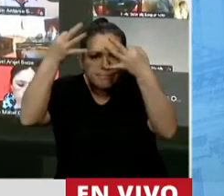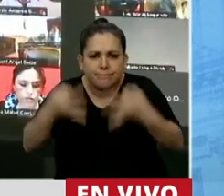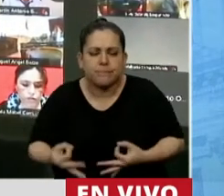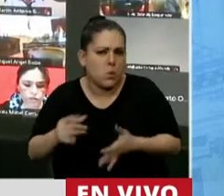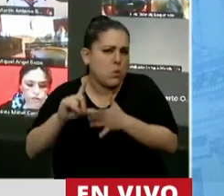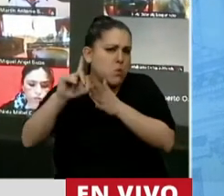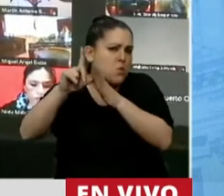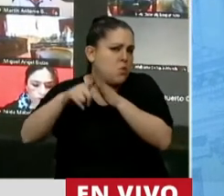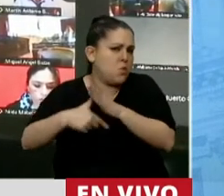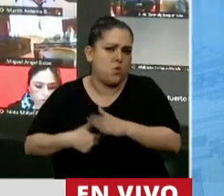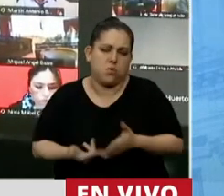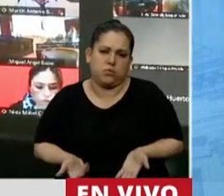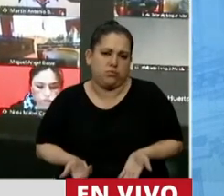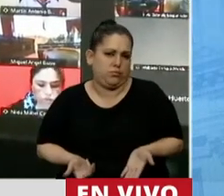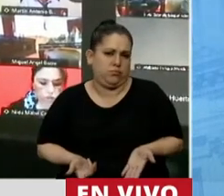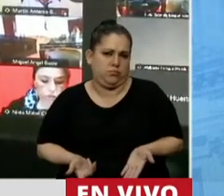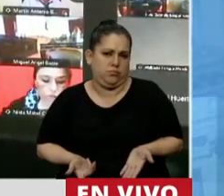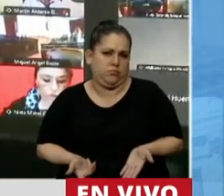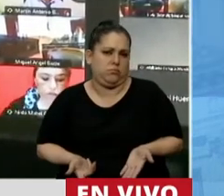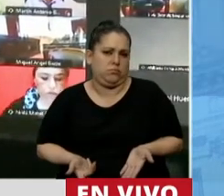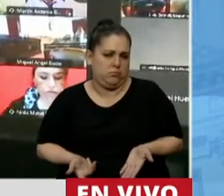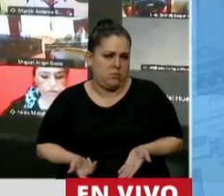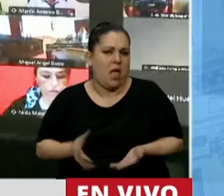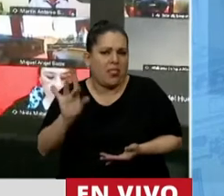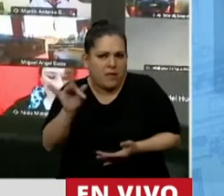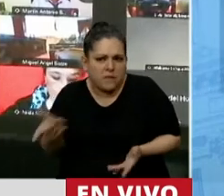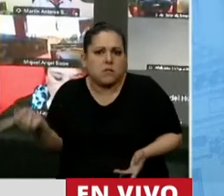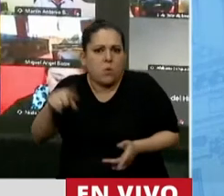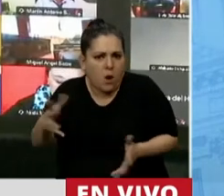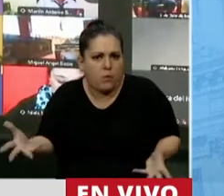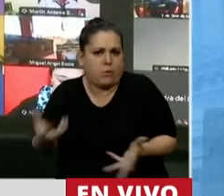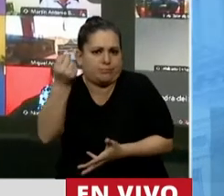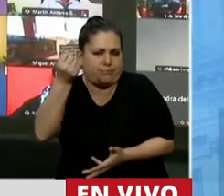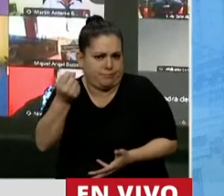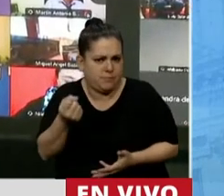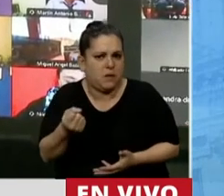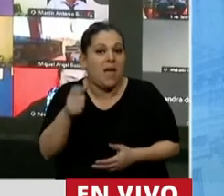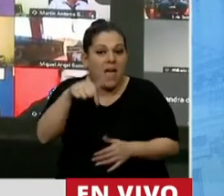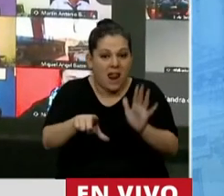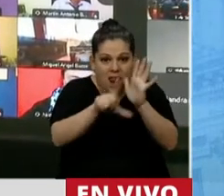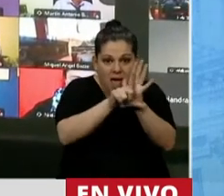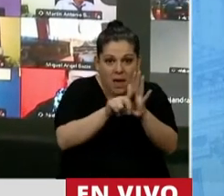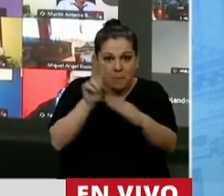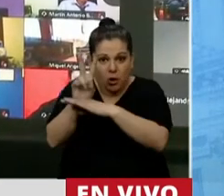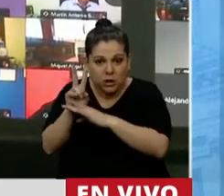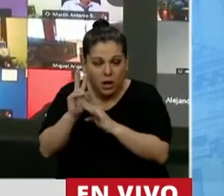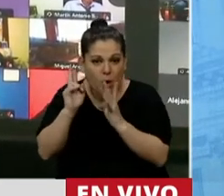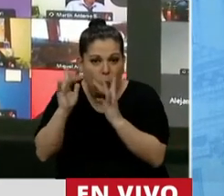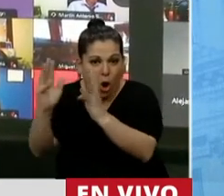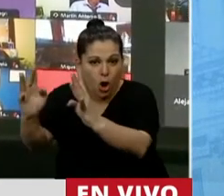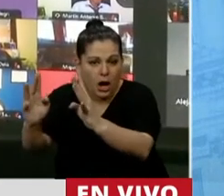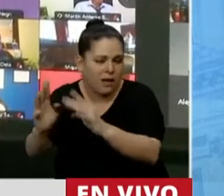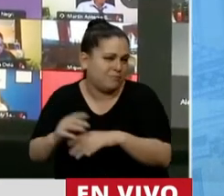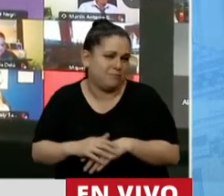voy entrando al punto en cuestión de la ley. Esta ley no viene a proteger esos bosques. Viene a